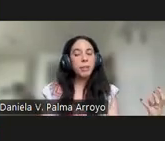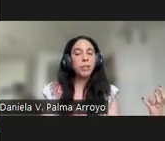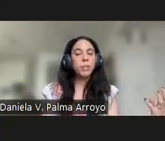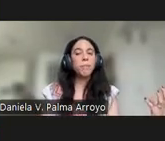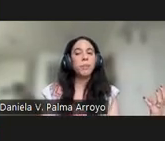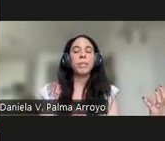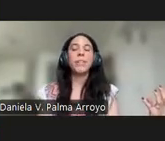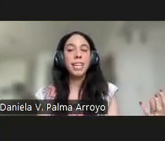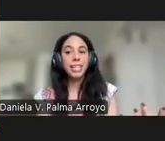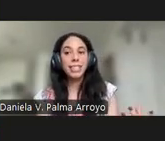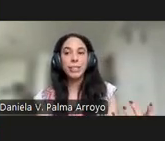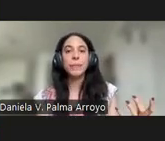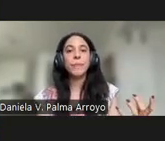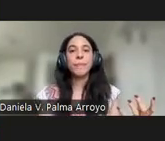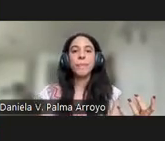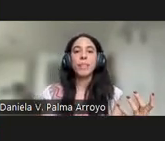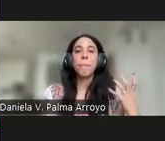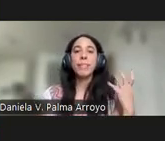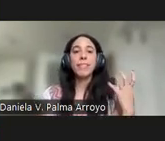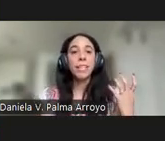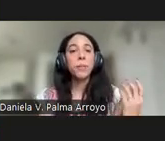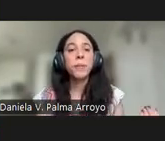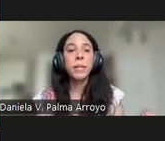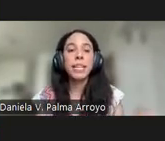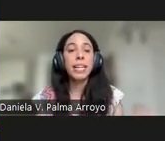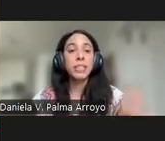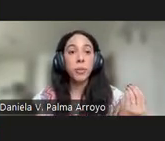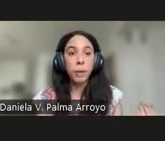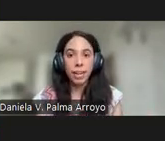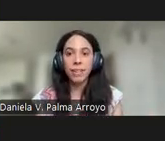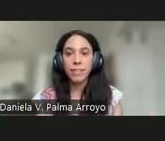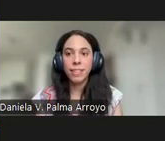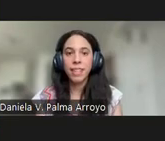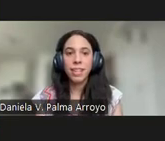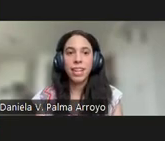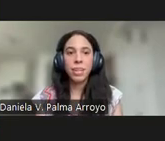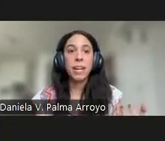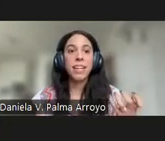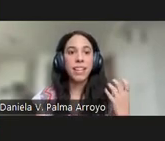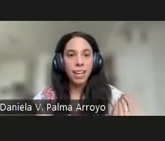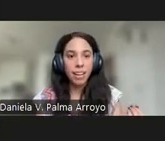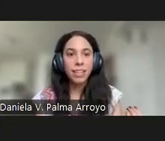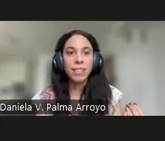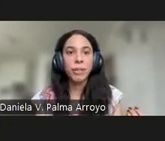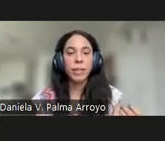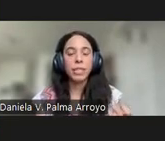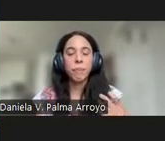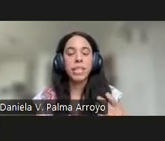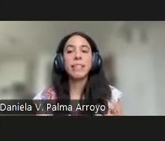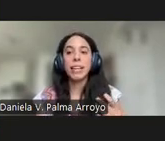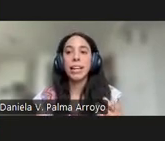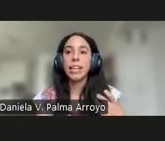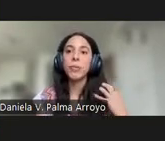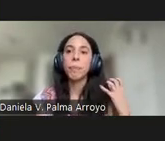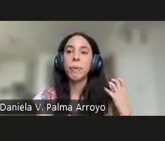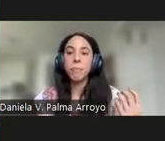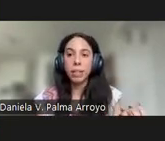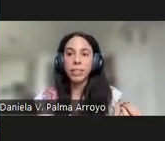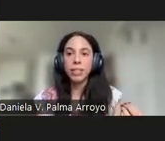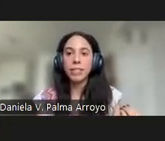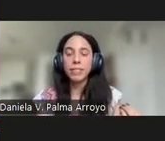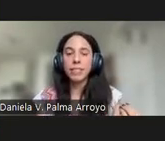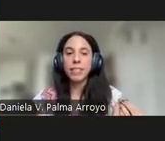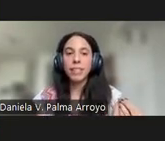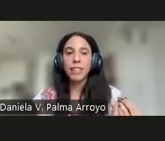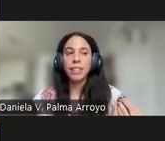que ya saben más o menos por dónde va el ejercicio, piensen en un lugar que les duele, en una idea o en una experiencia que les